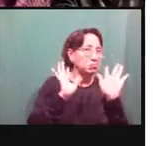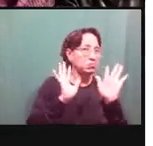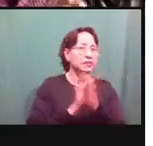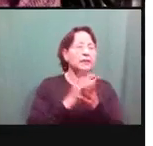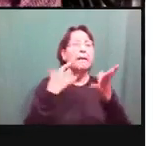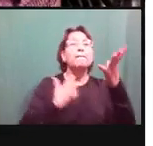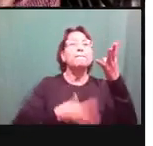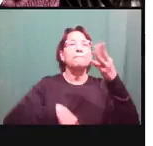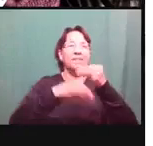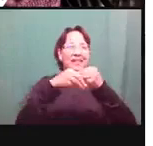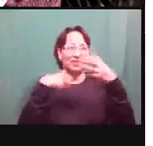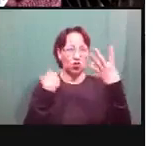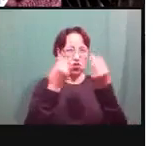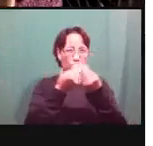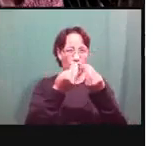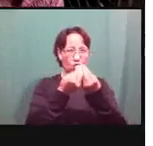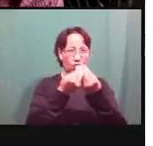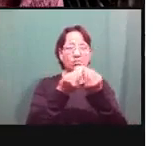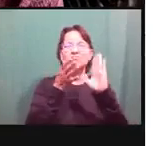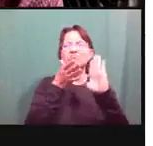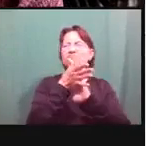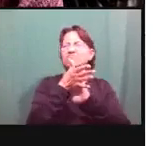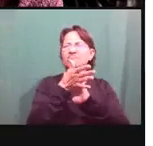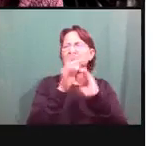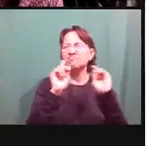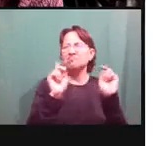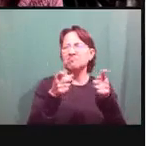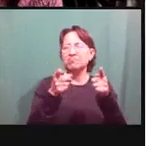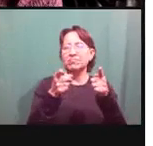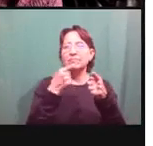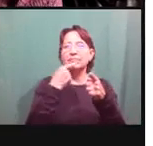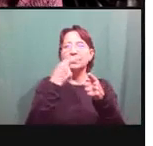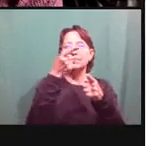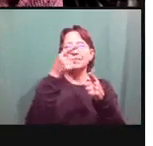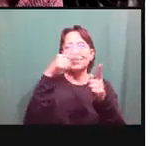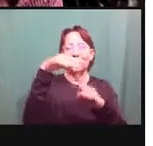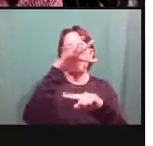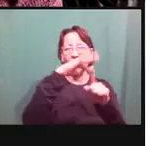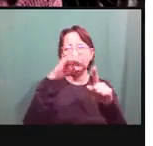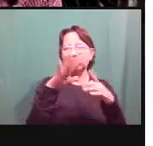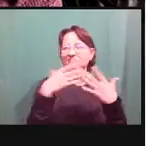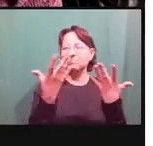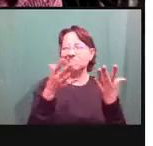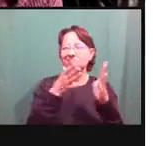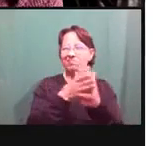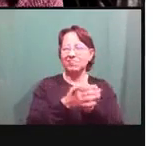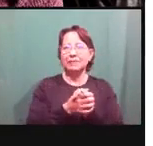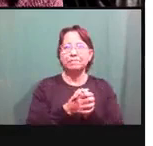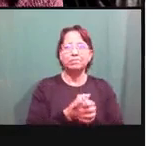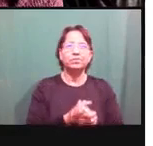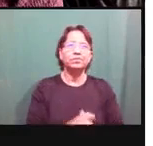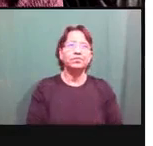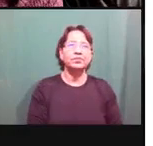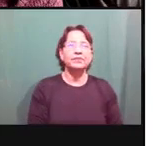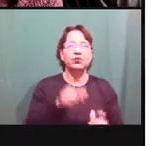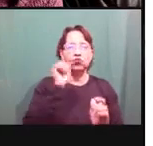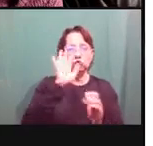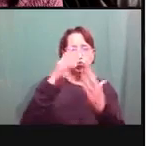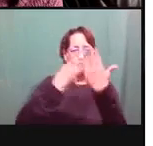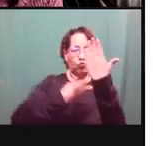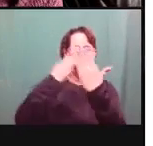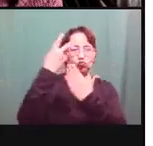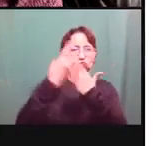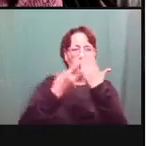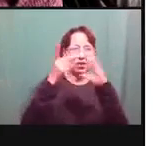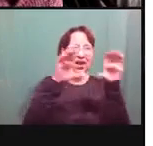complementar a mi compañero contando brevemente el contexto también de este proyecto de Acción a